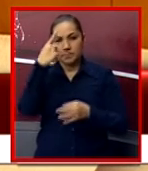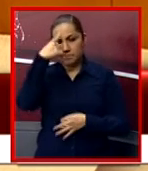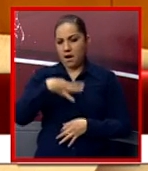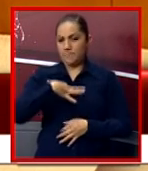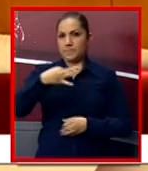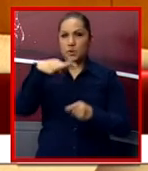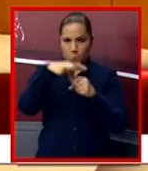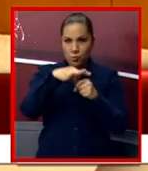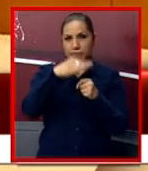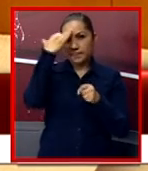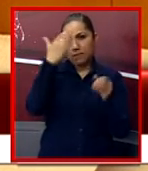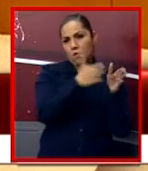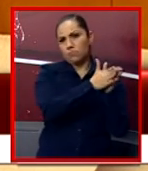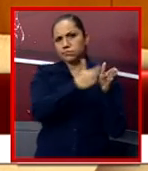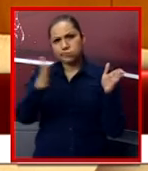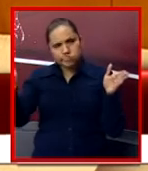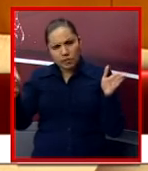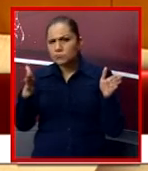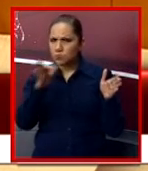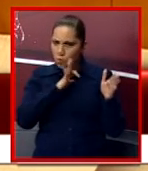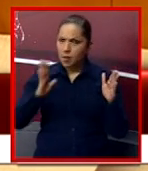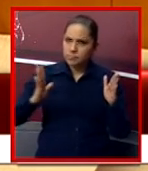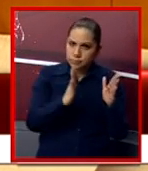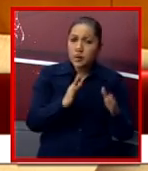de 1,000 millones de pesos, fueron sus propuestas.